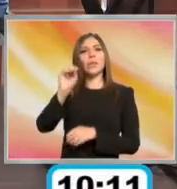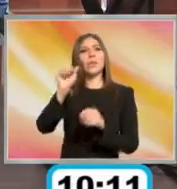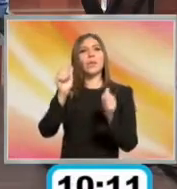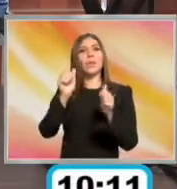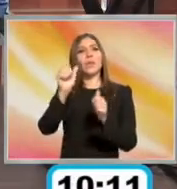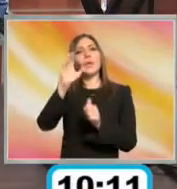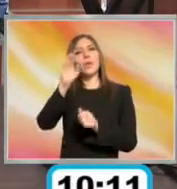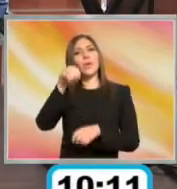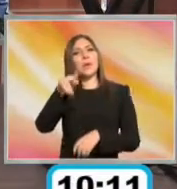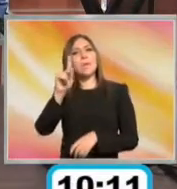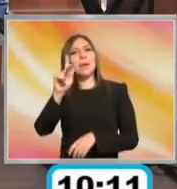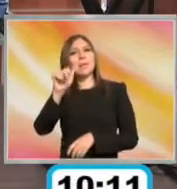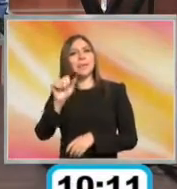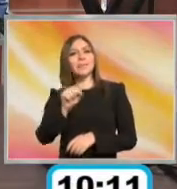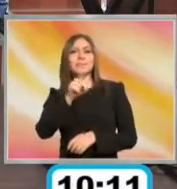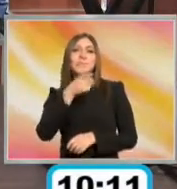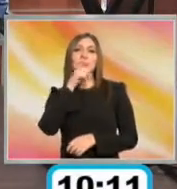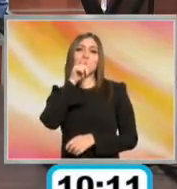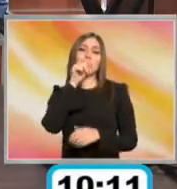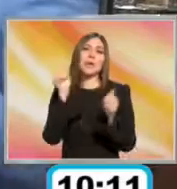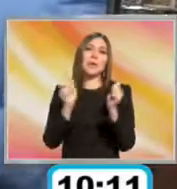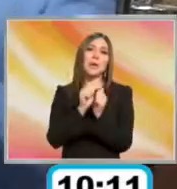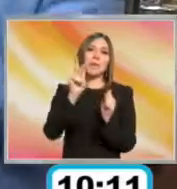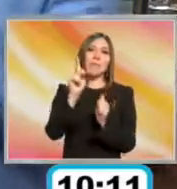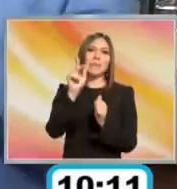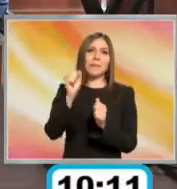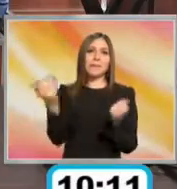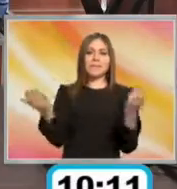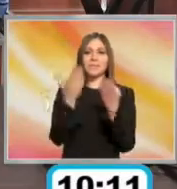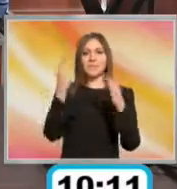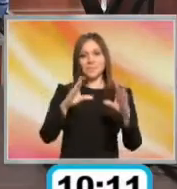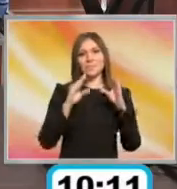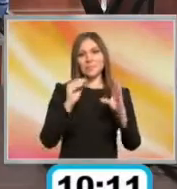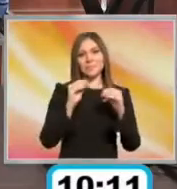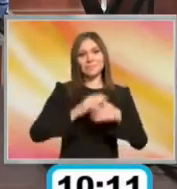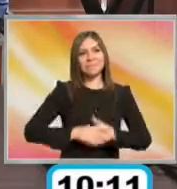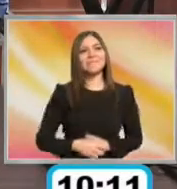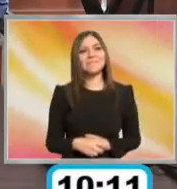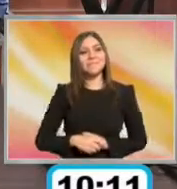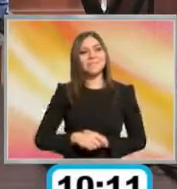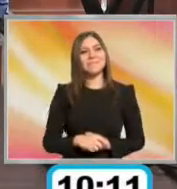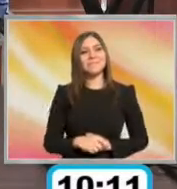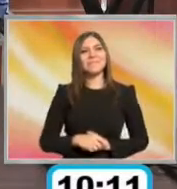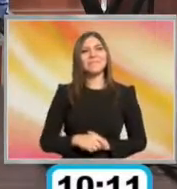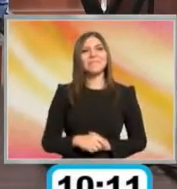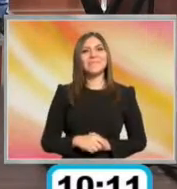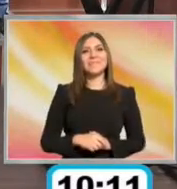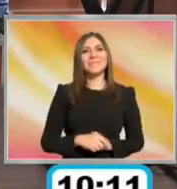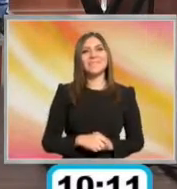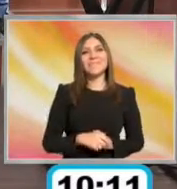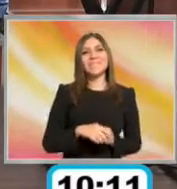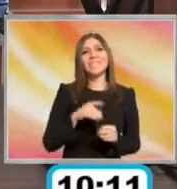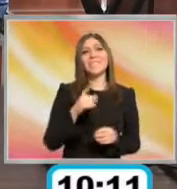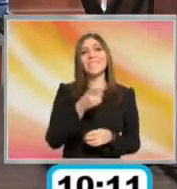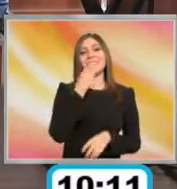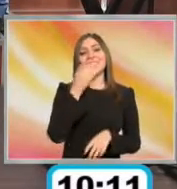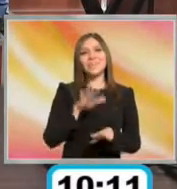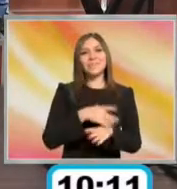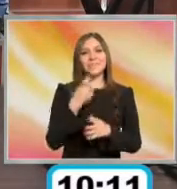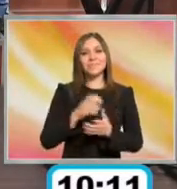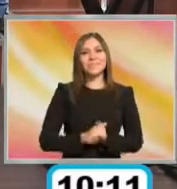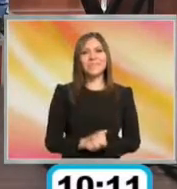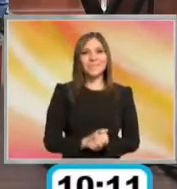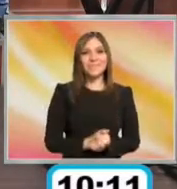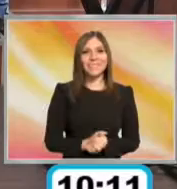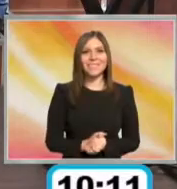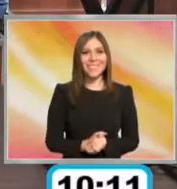papas, papá. Pollito Pero con cosas papas. así. ¿Cómo es? Pollito Ajijo. con papas. Pollito Y es que con las... papas.